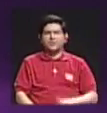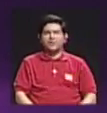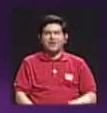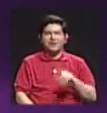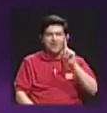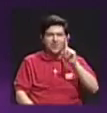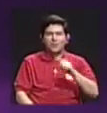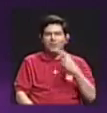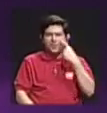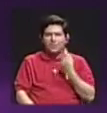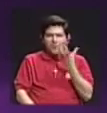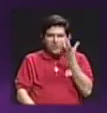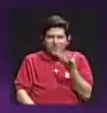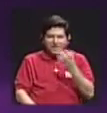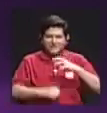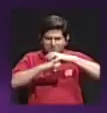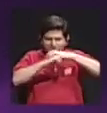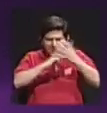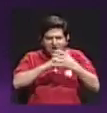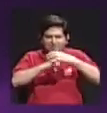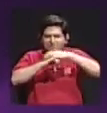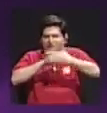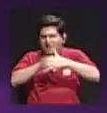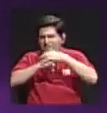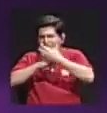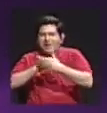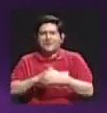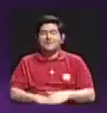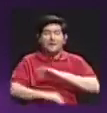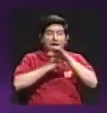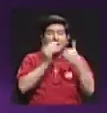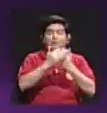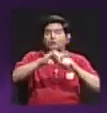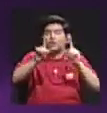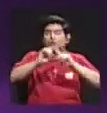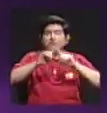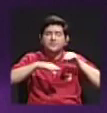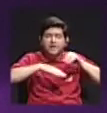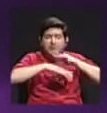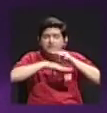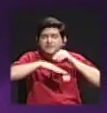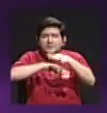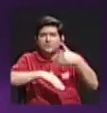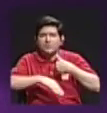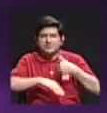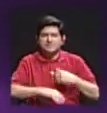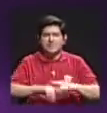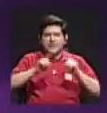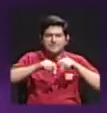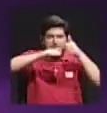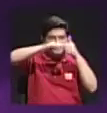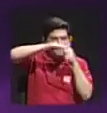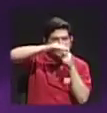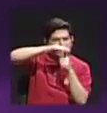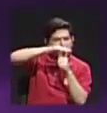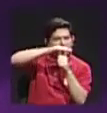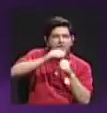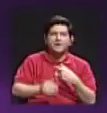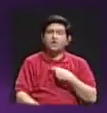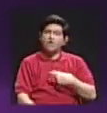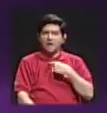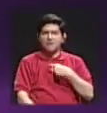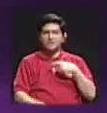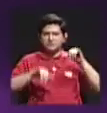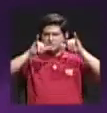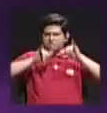cebolla, ir quitando las capas e ir viendo toda esa influencia que finalmente encubre el deseo